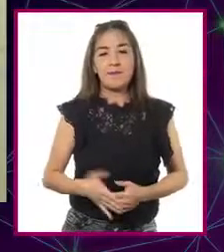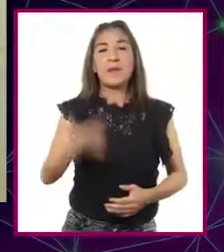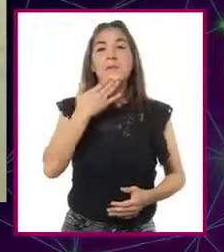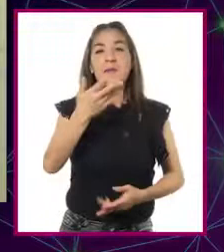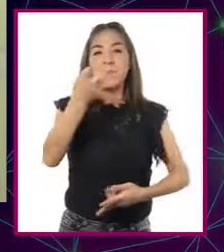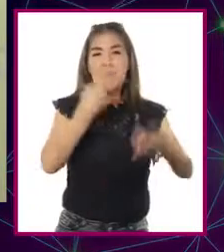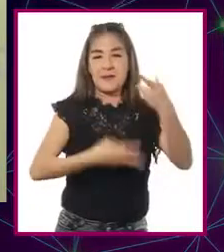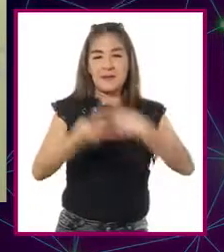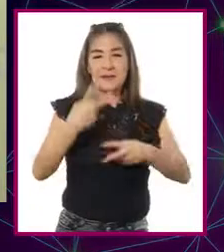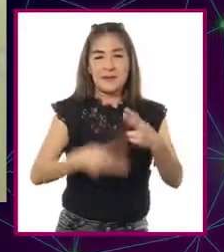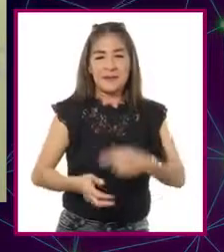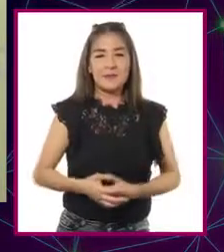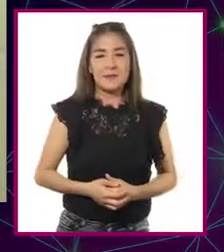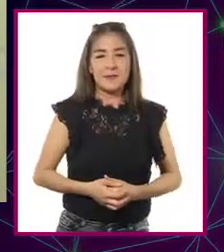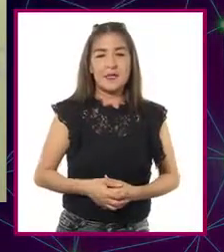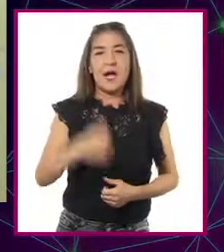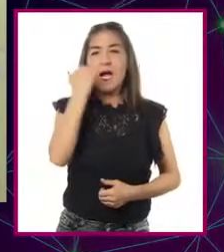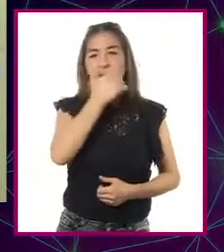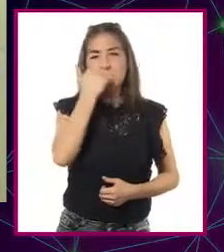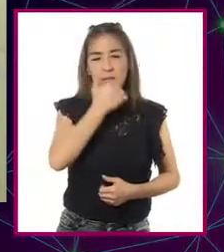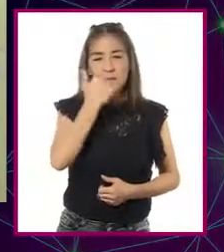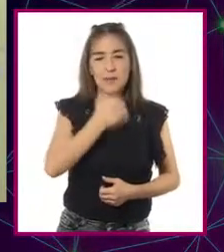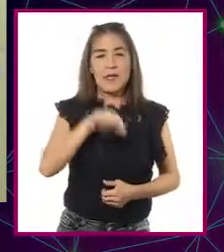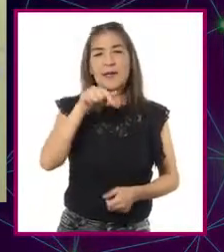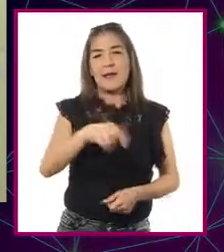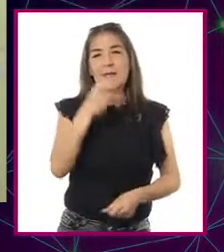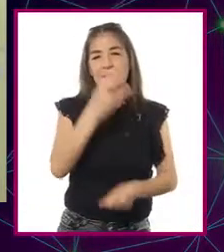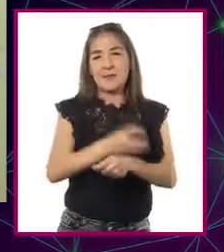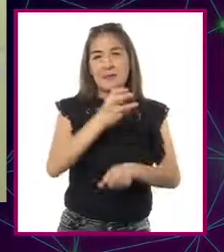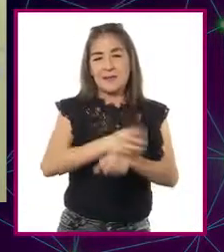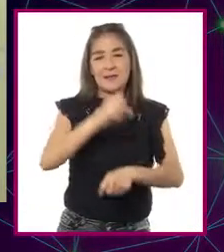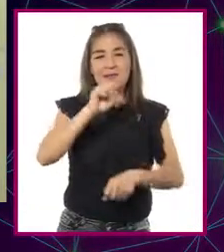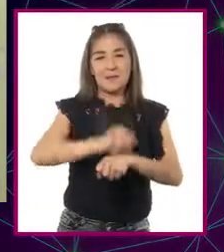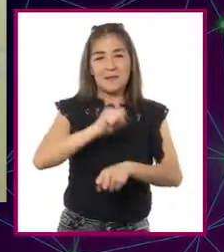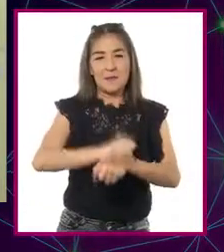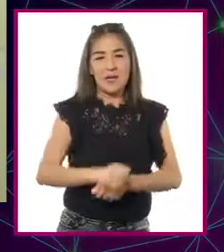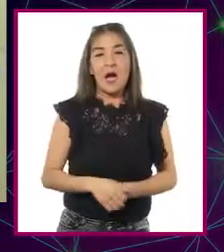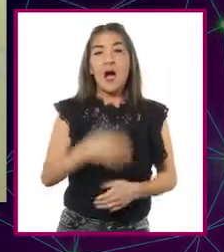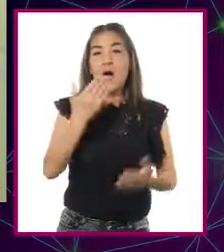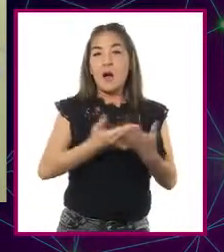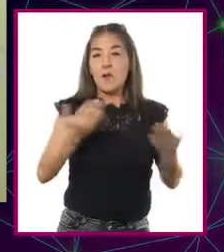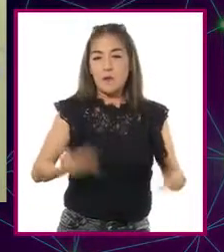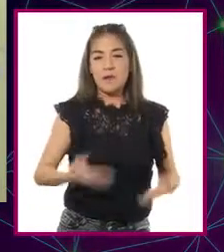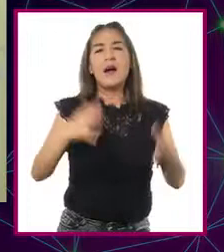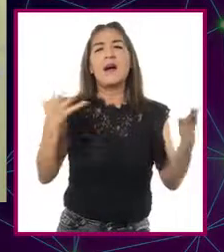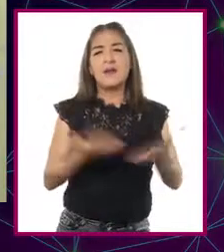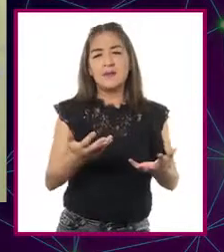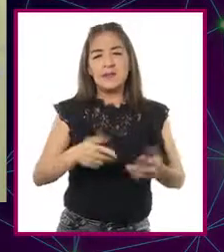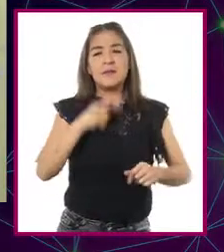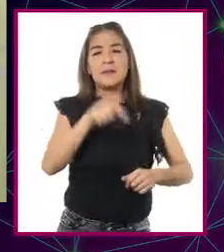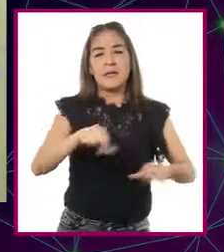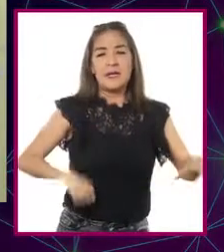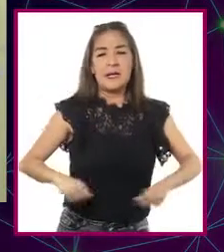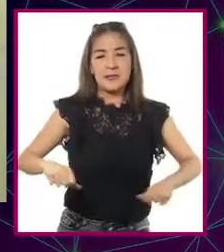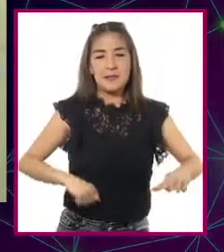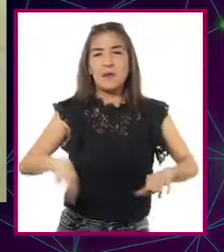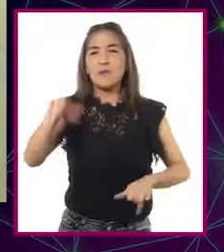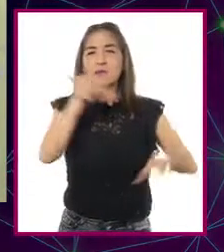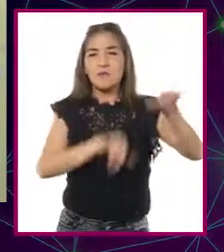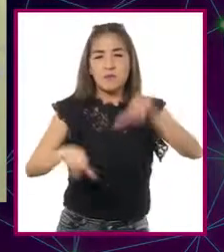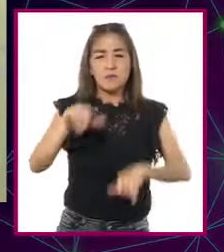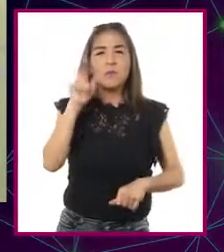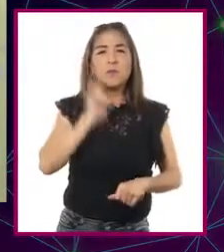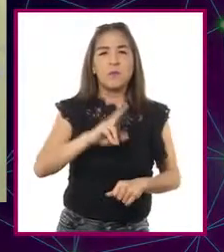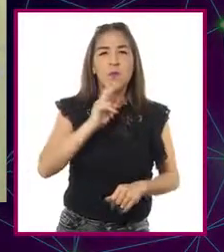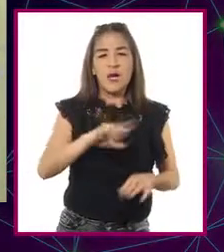Bienvenidas y bienvenidos, alumnas y alumnos de tercer grado. En esta ocasión vamos a realizar una actividad experimental, pero de